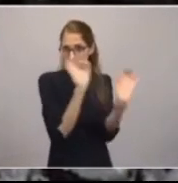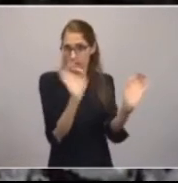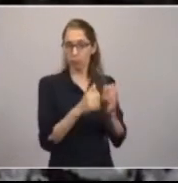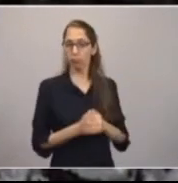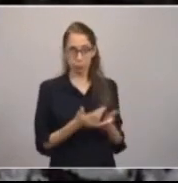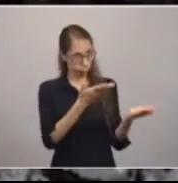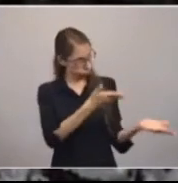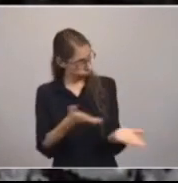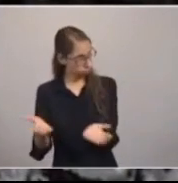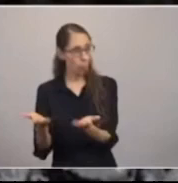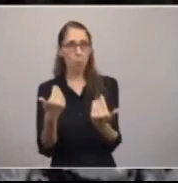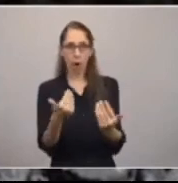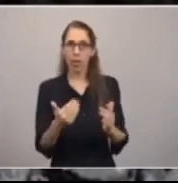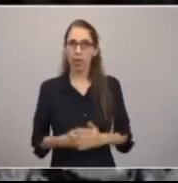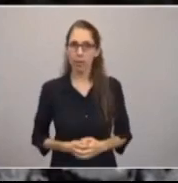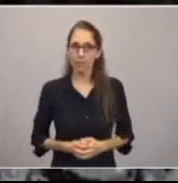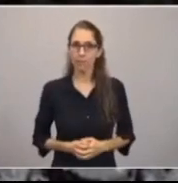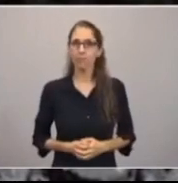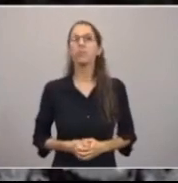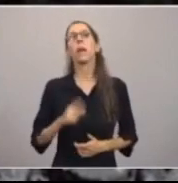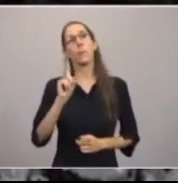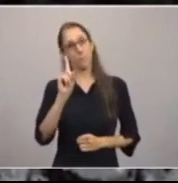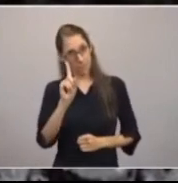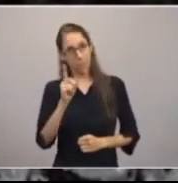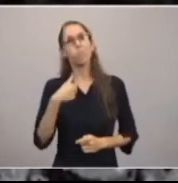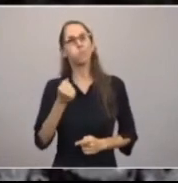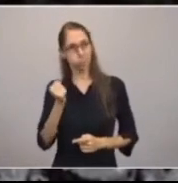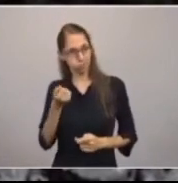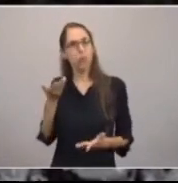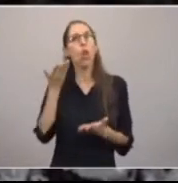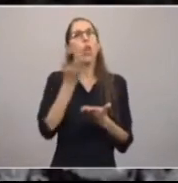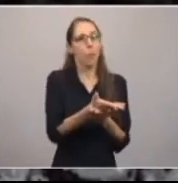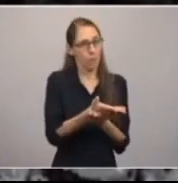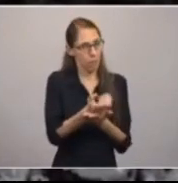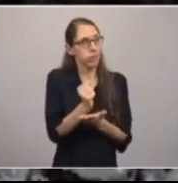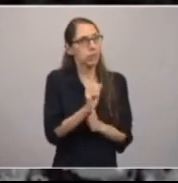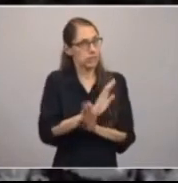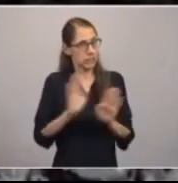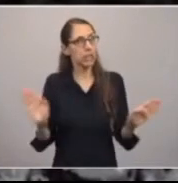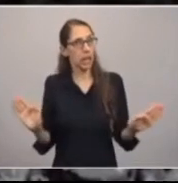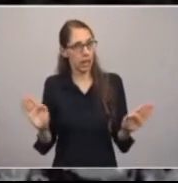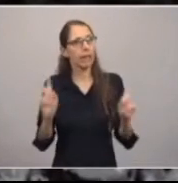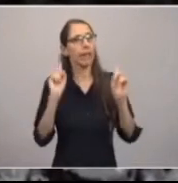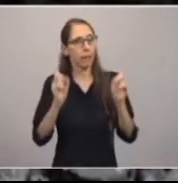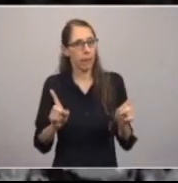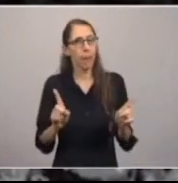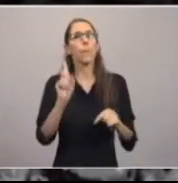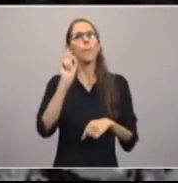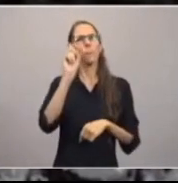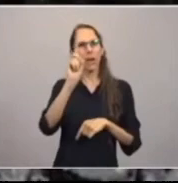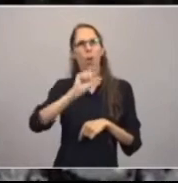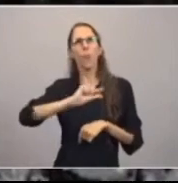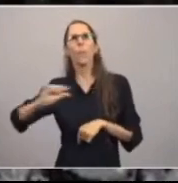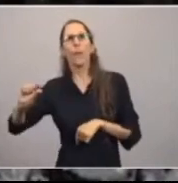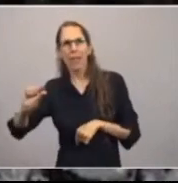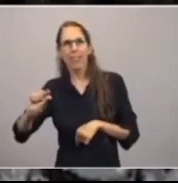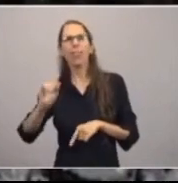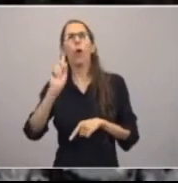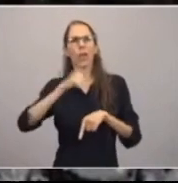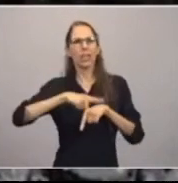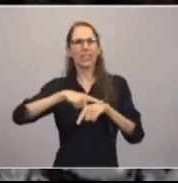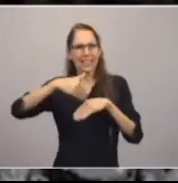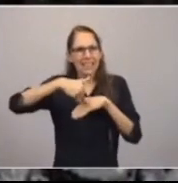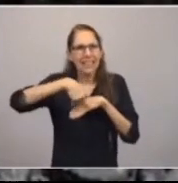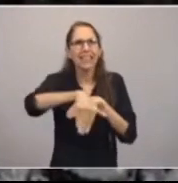solicité y lo solicito. Pero quiero decir que para dar una línea de crédito a 48 meses con tasa fija, con cuota fija,